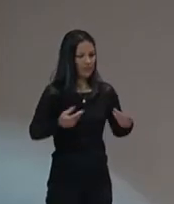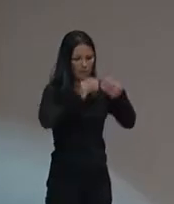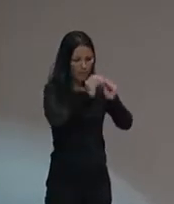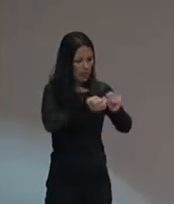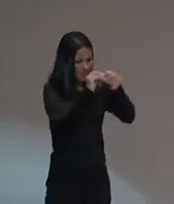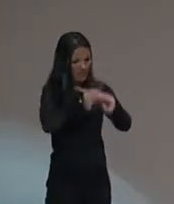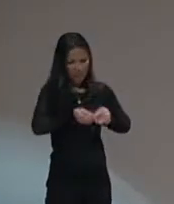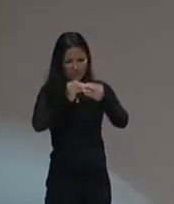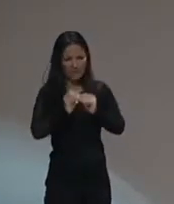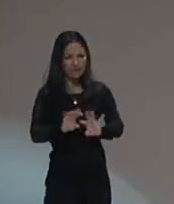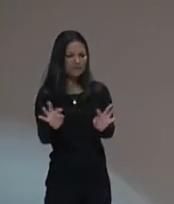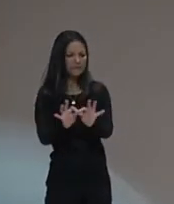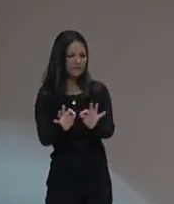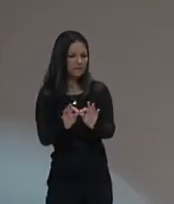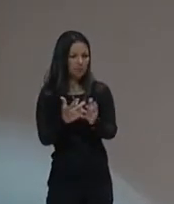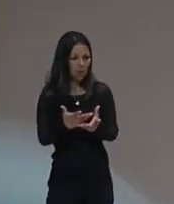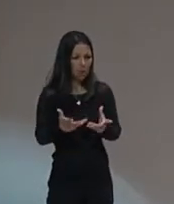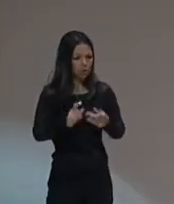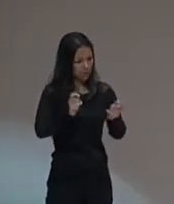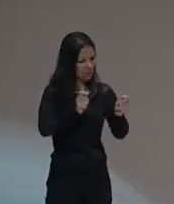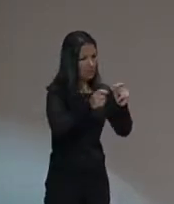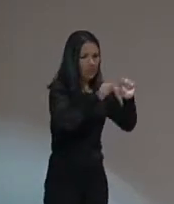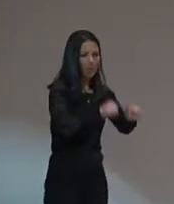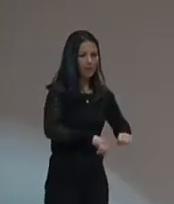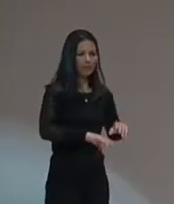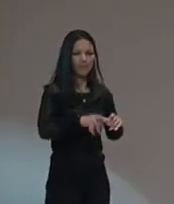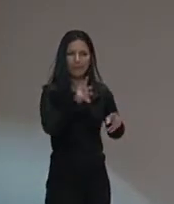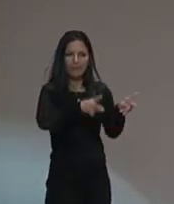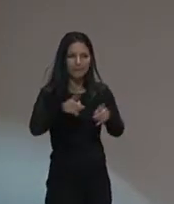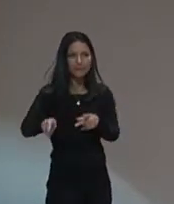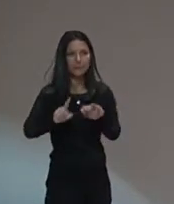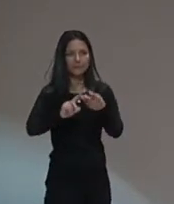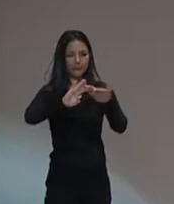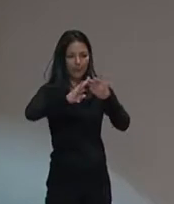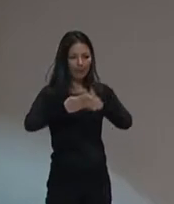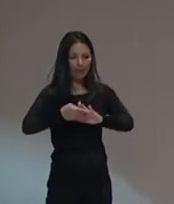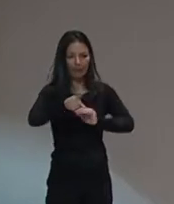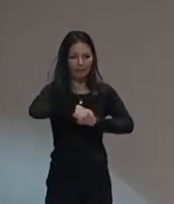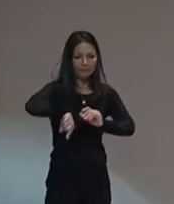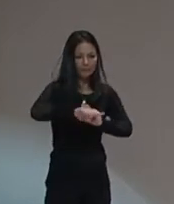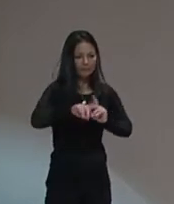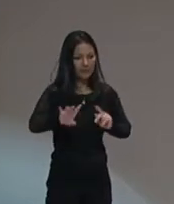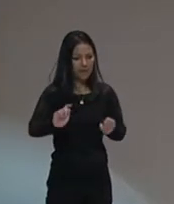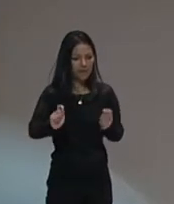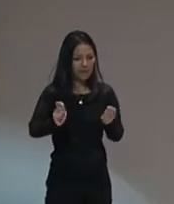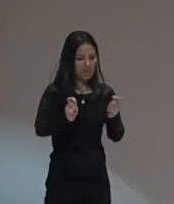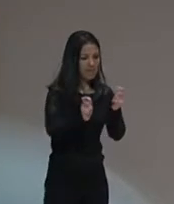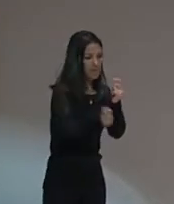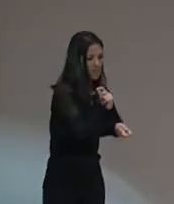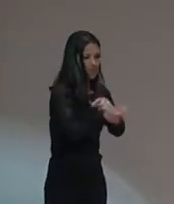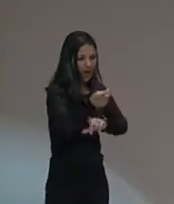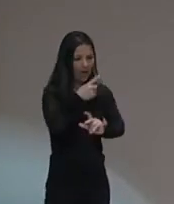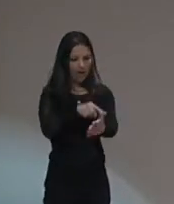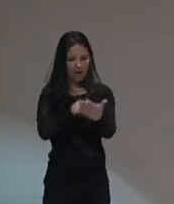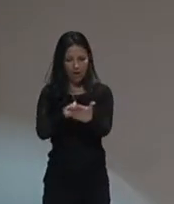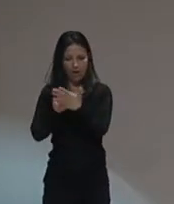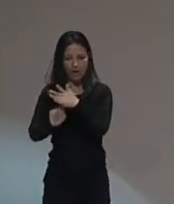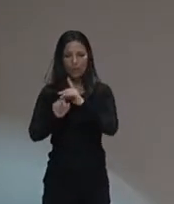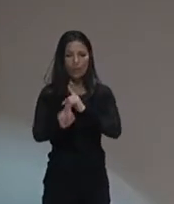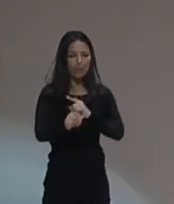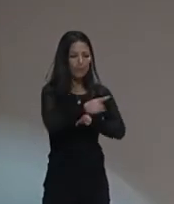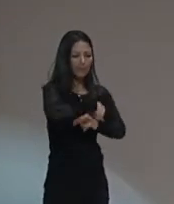formas mediante las cuales personas y comunidades concretas asignan significados a un mundo